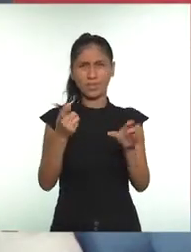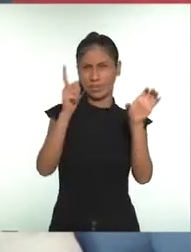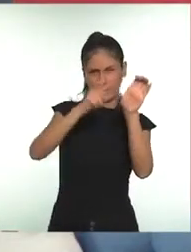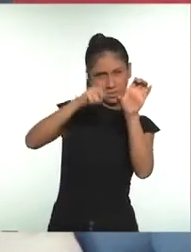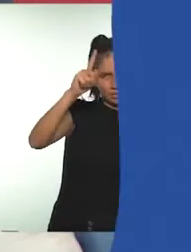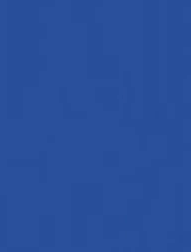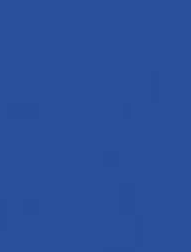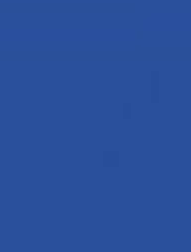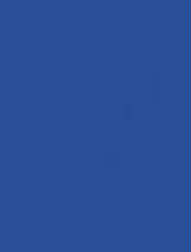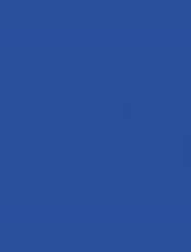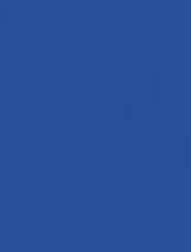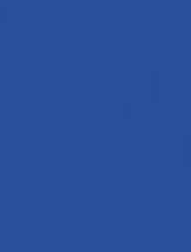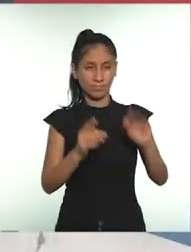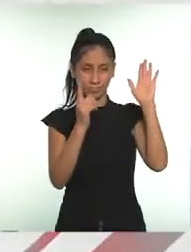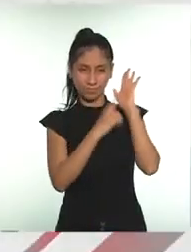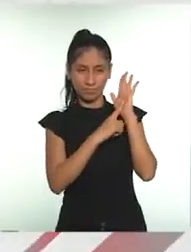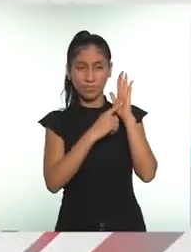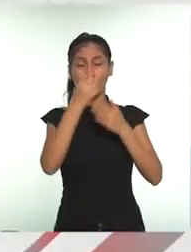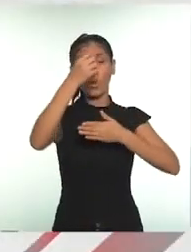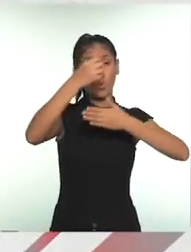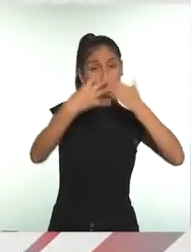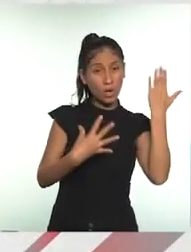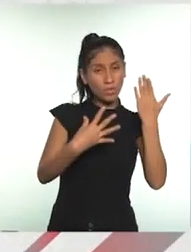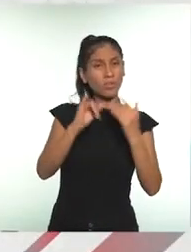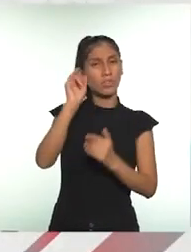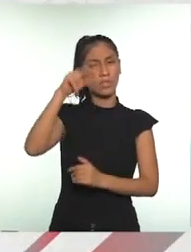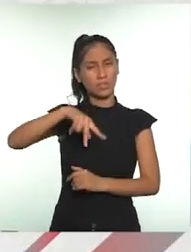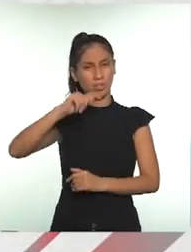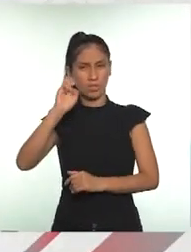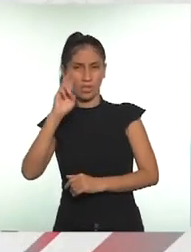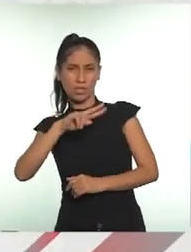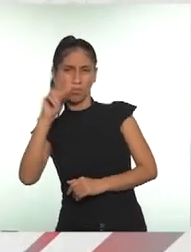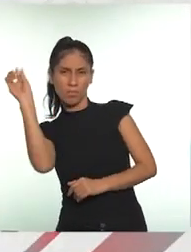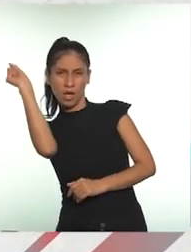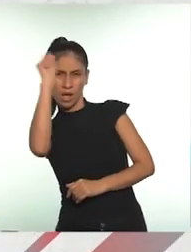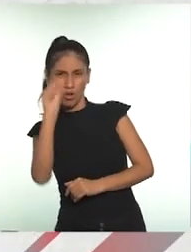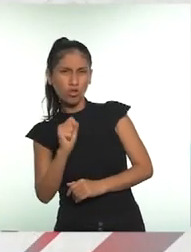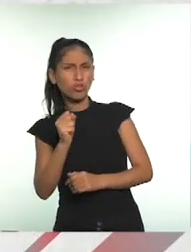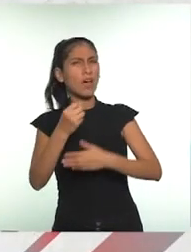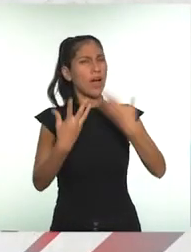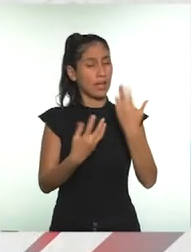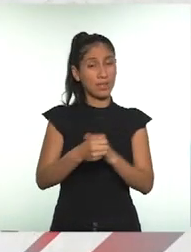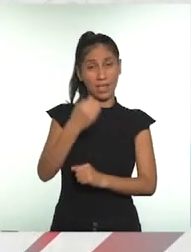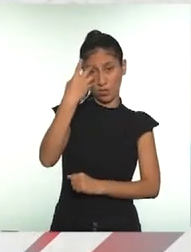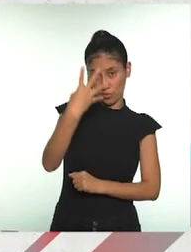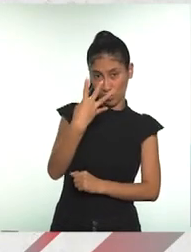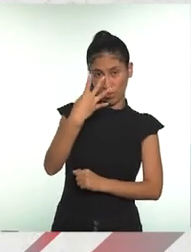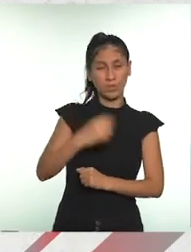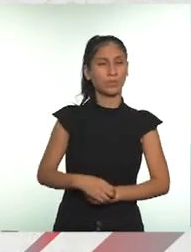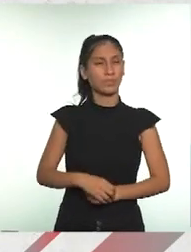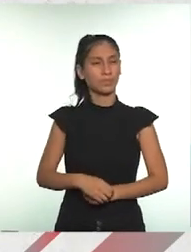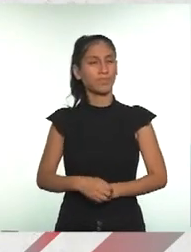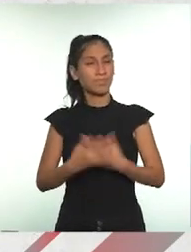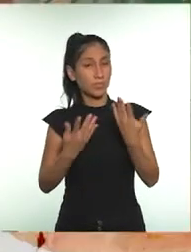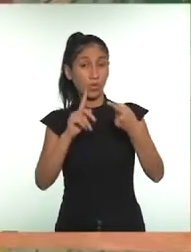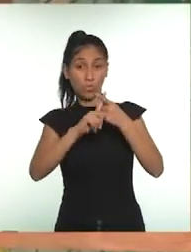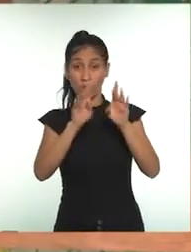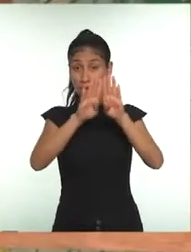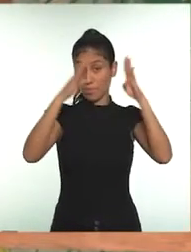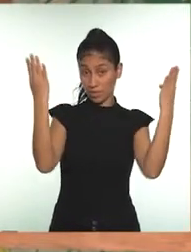valor de un elemento. ¿Cuántas clases de intervalos numéricos existen? Existen 4 clases de intervalos